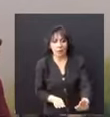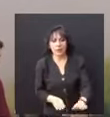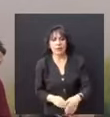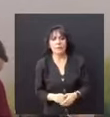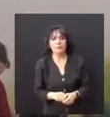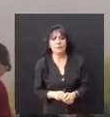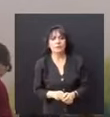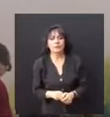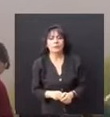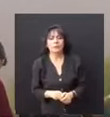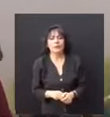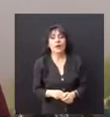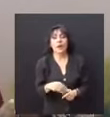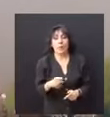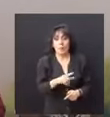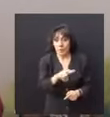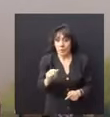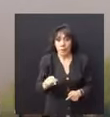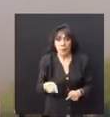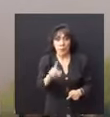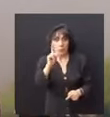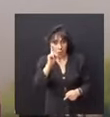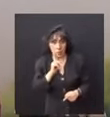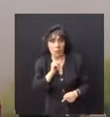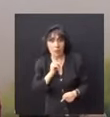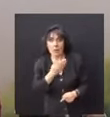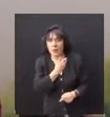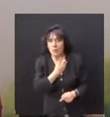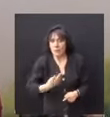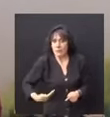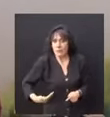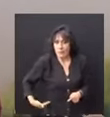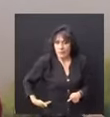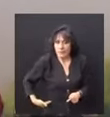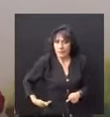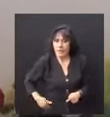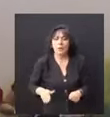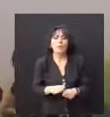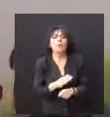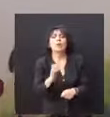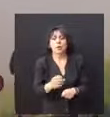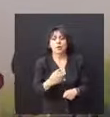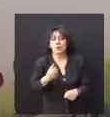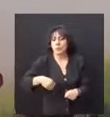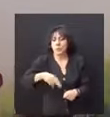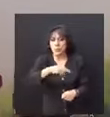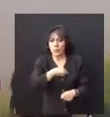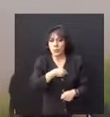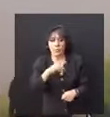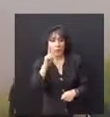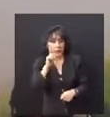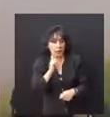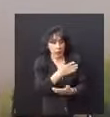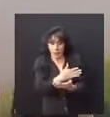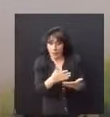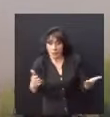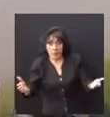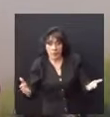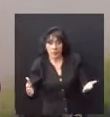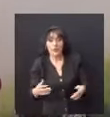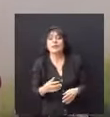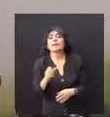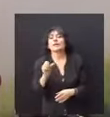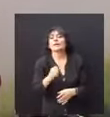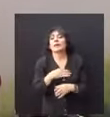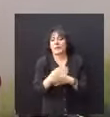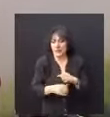como va a haber mujer presidenta a los 60 años, vamos a darle un apoyo en reconocimiento al trabajo que